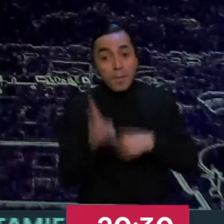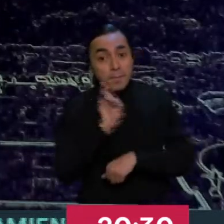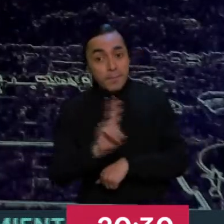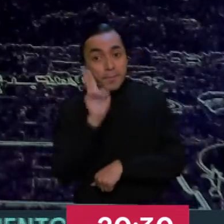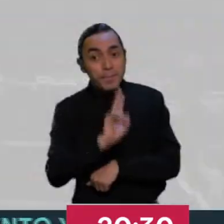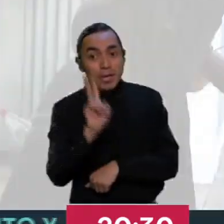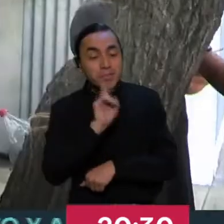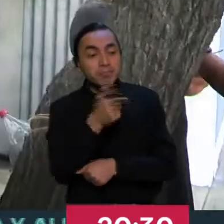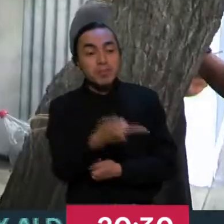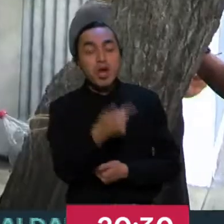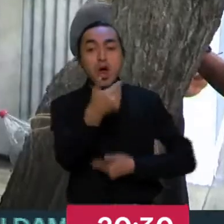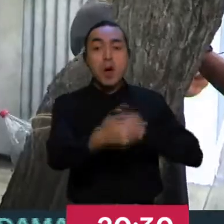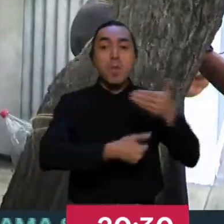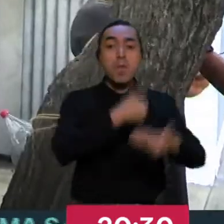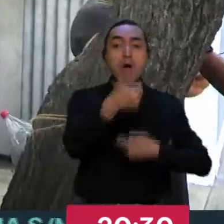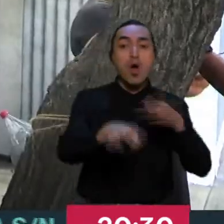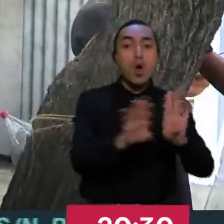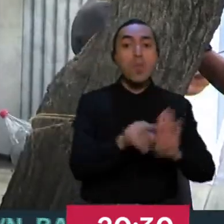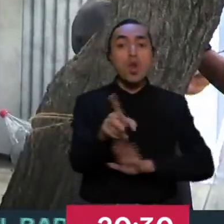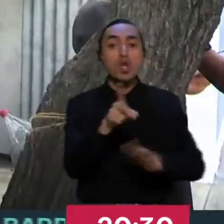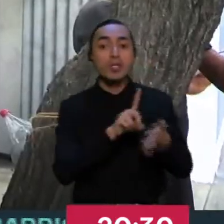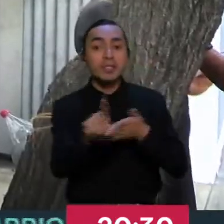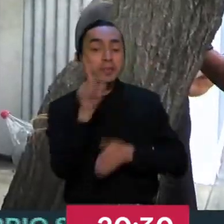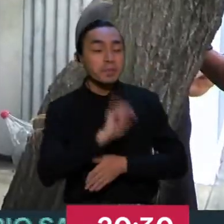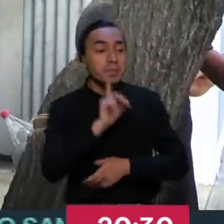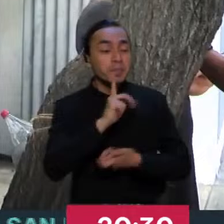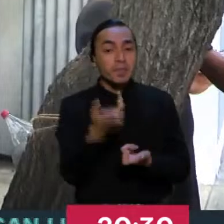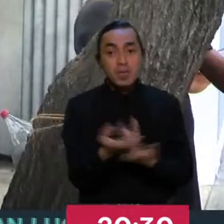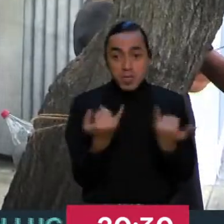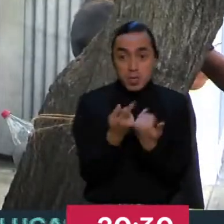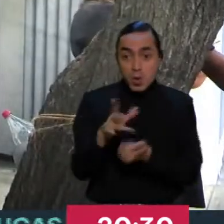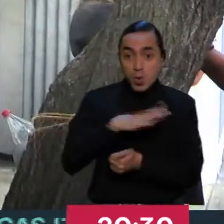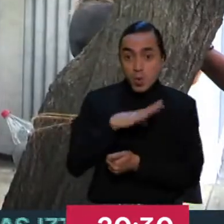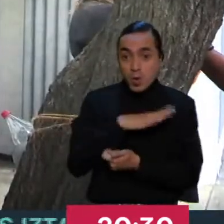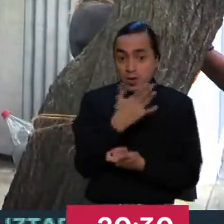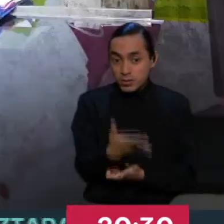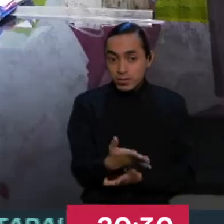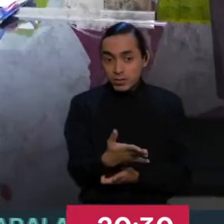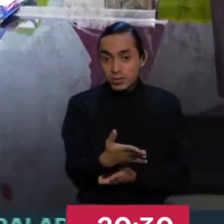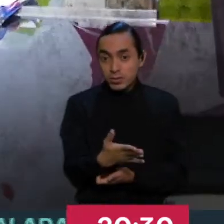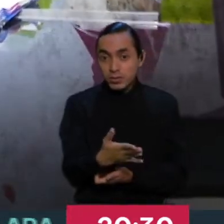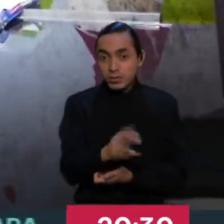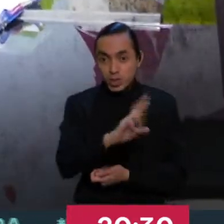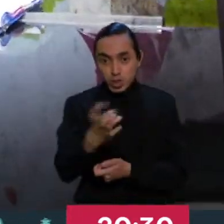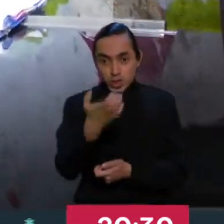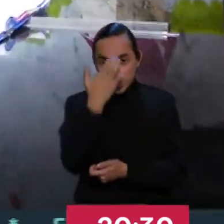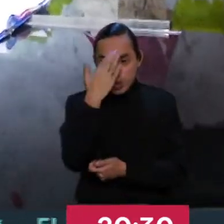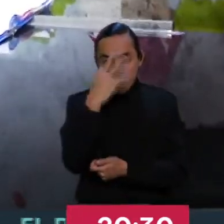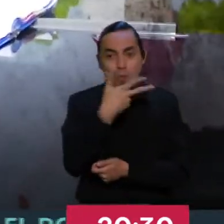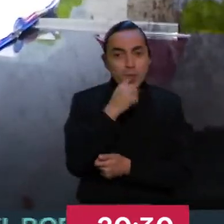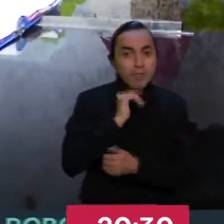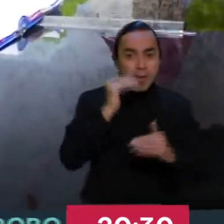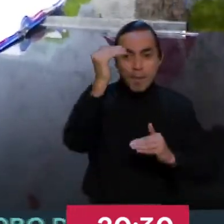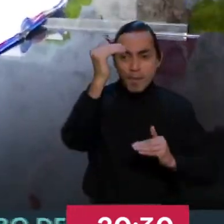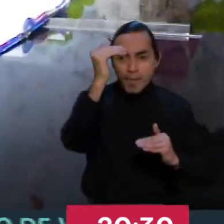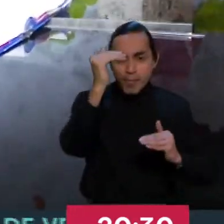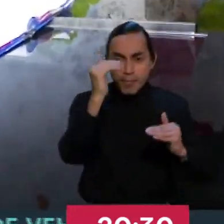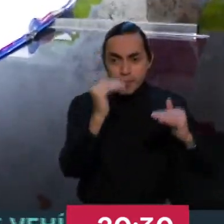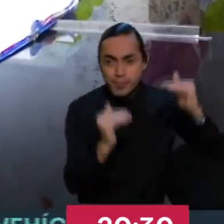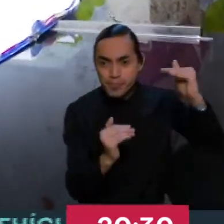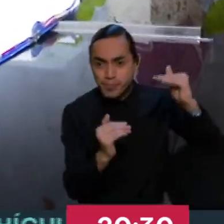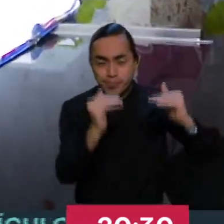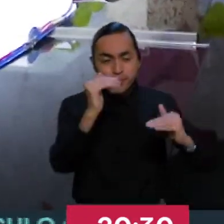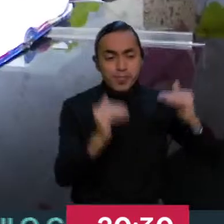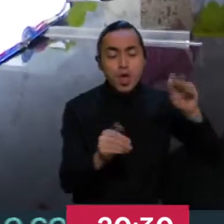tanto avanzan los derechos de las mujeres y qué tanto se reducen lo que se conocen como las brechas de género. Que las brechas de género